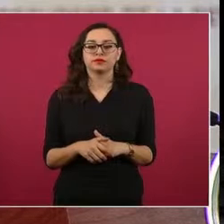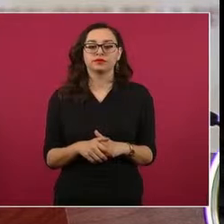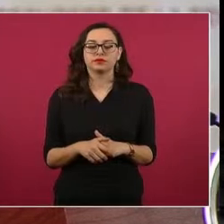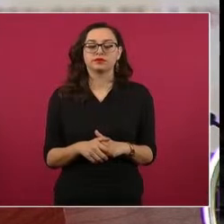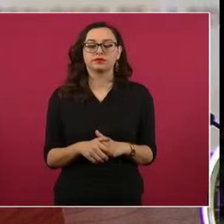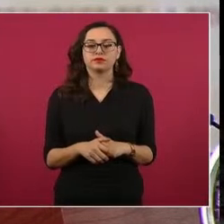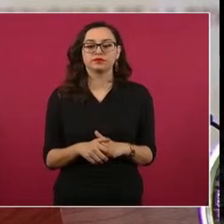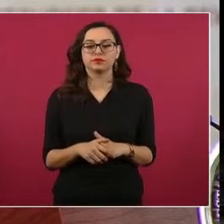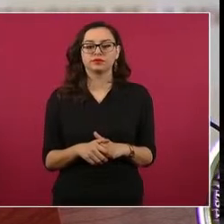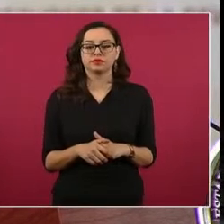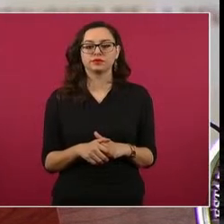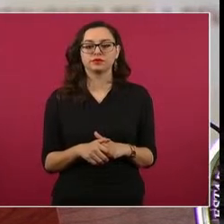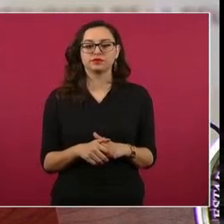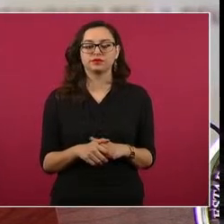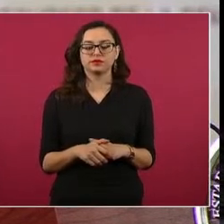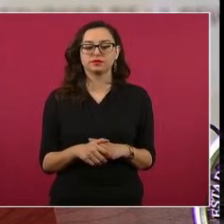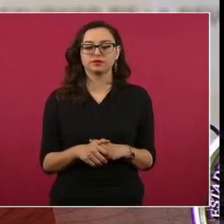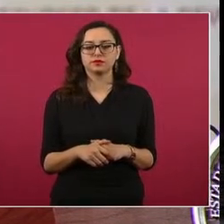aún